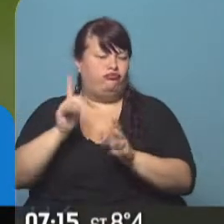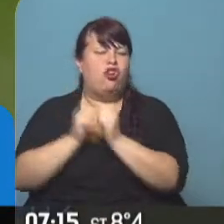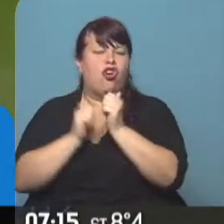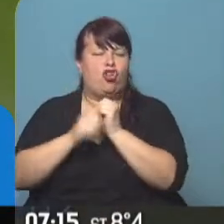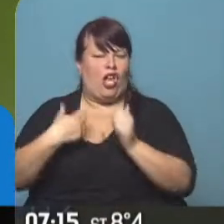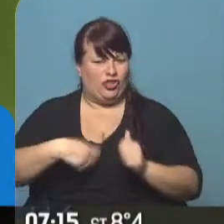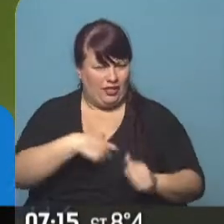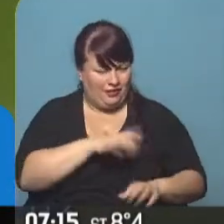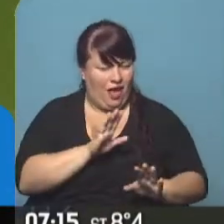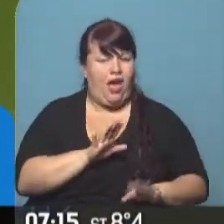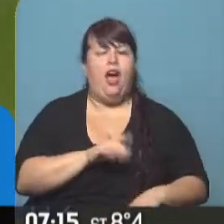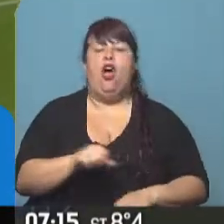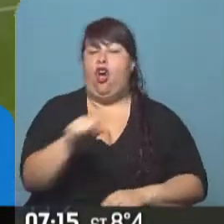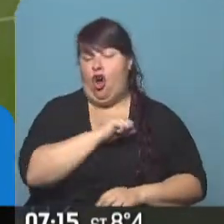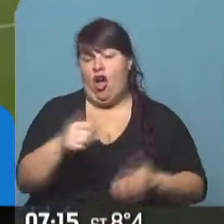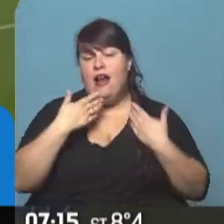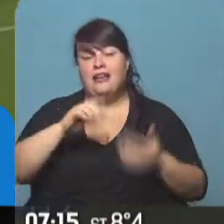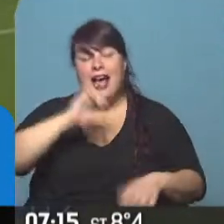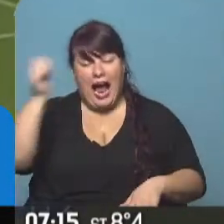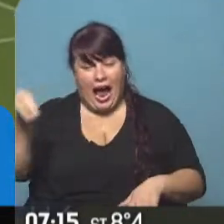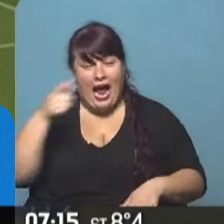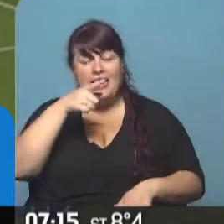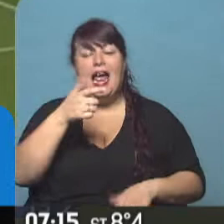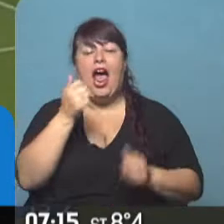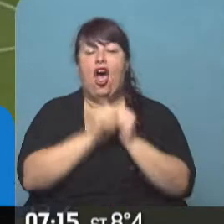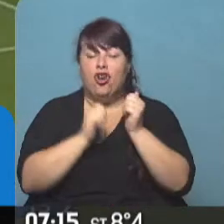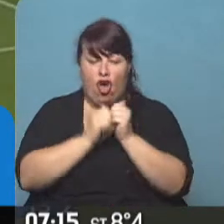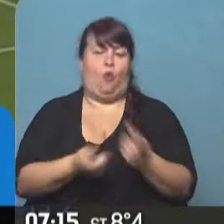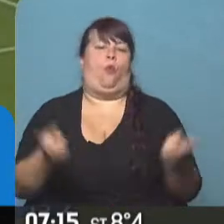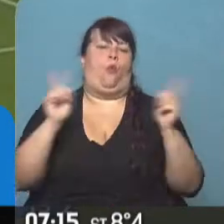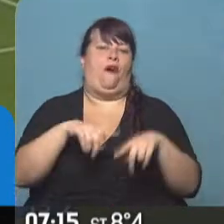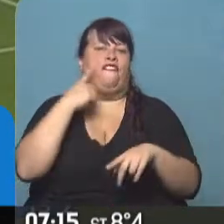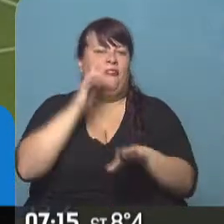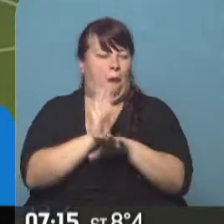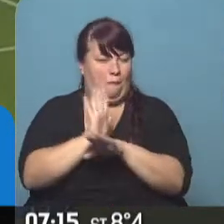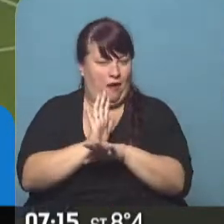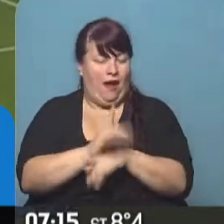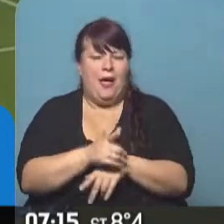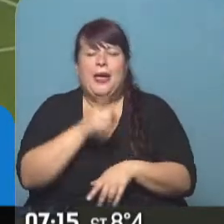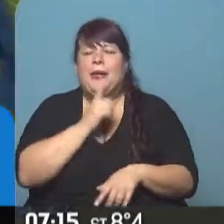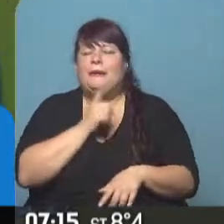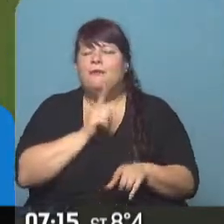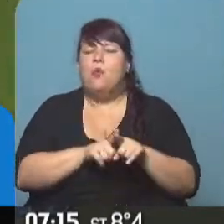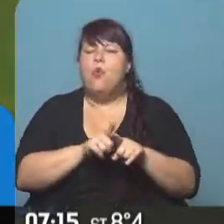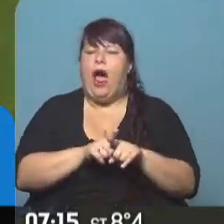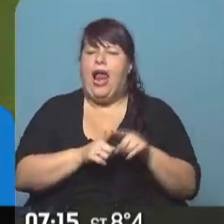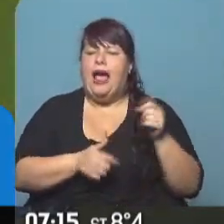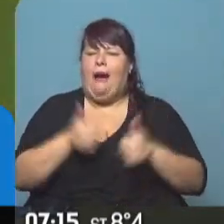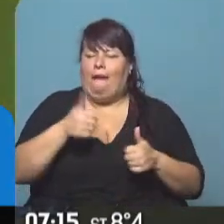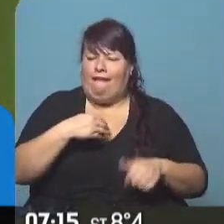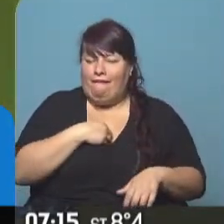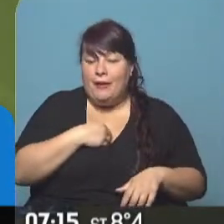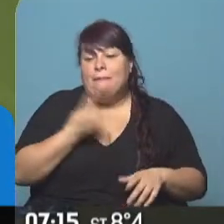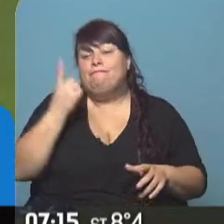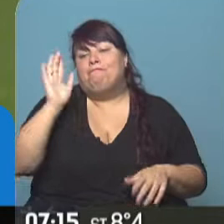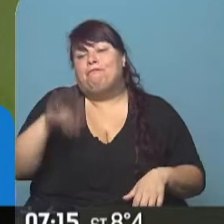Central. Marca el gol de la victoria para que los de Arroyito vuelvan a vivir. Parece su torneo favorito, salvo